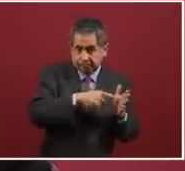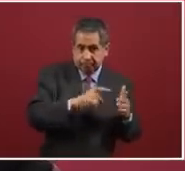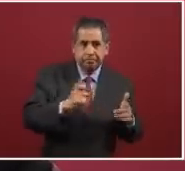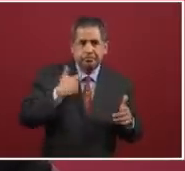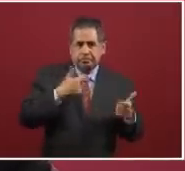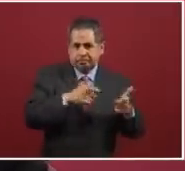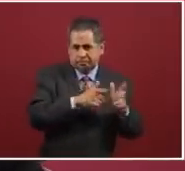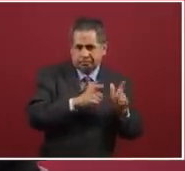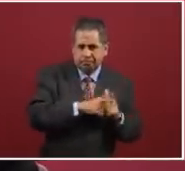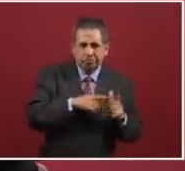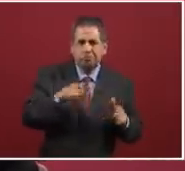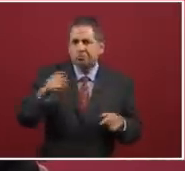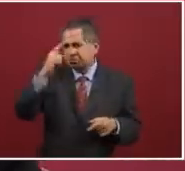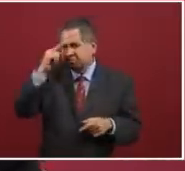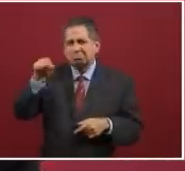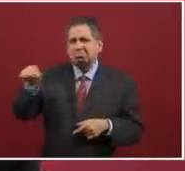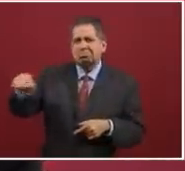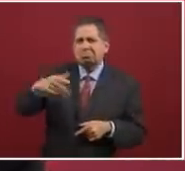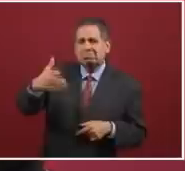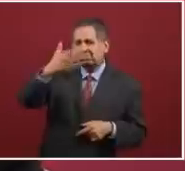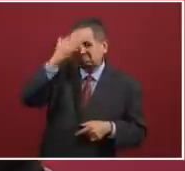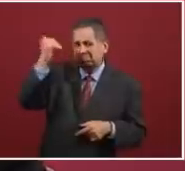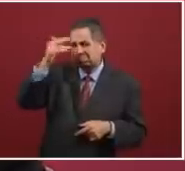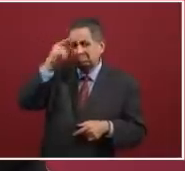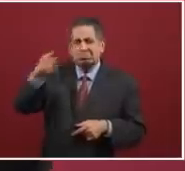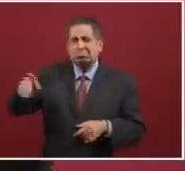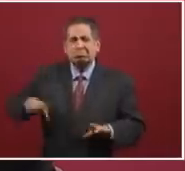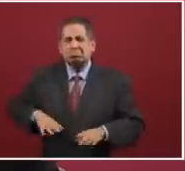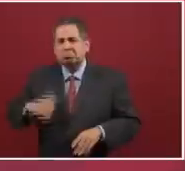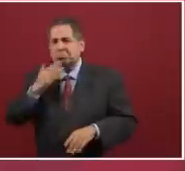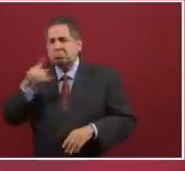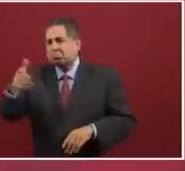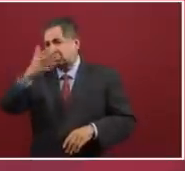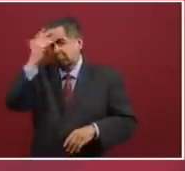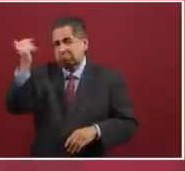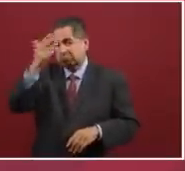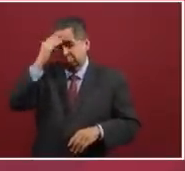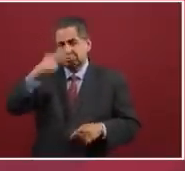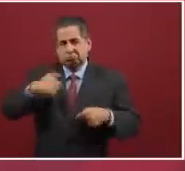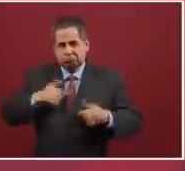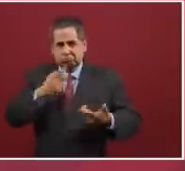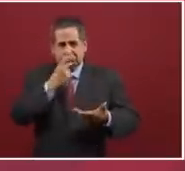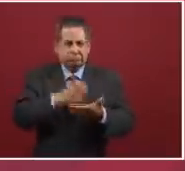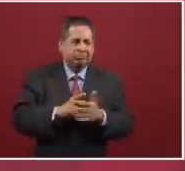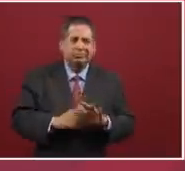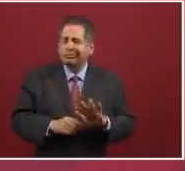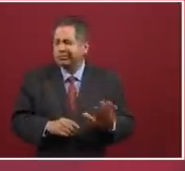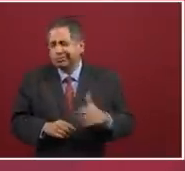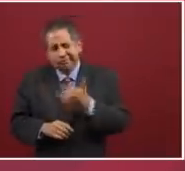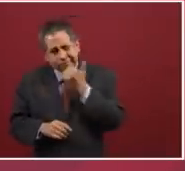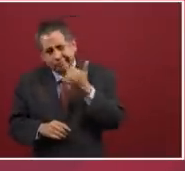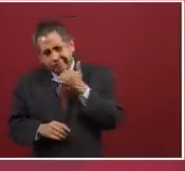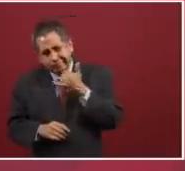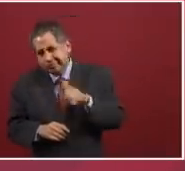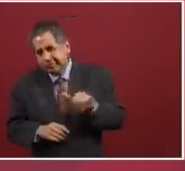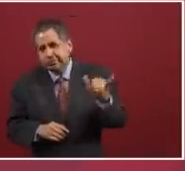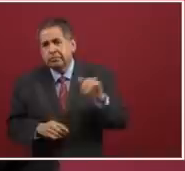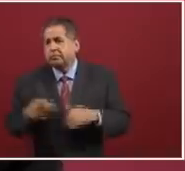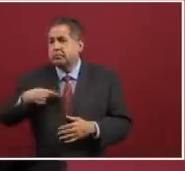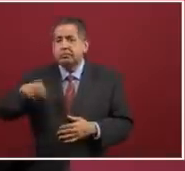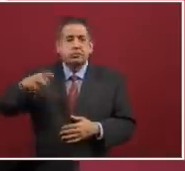para discernir y para saber qué conviene y qué no conviene. Y ese es un error.